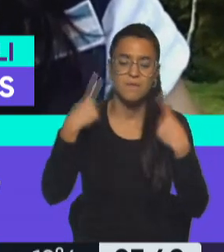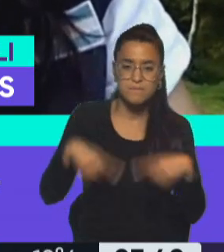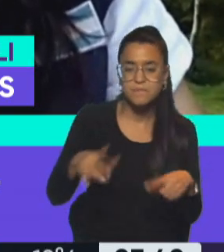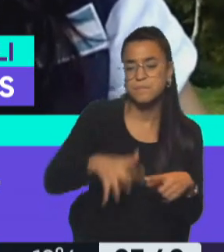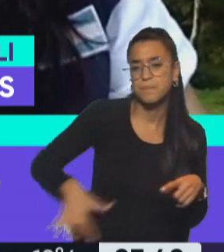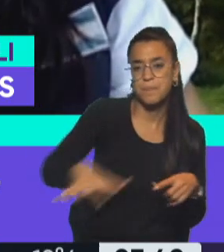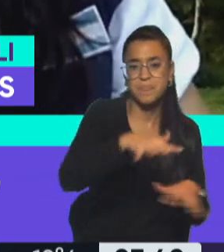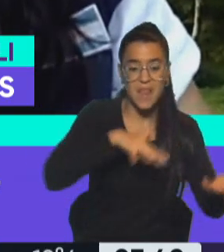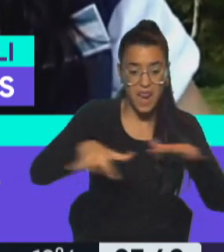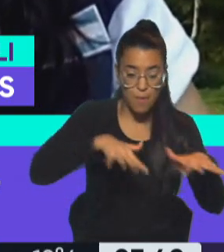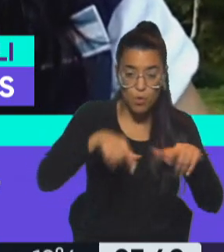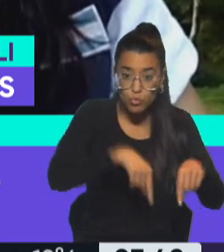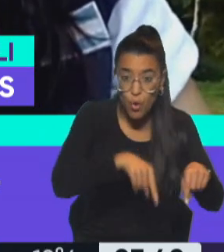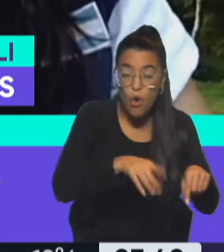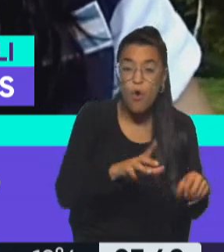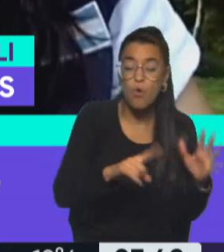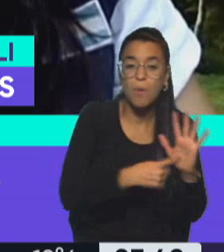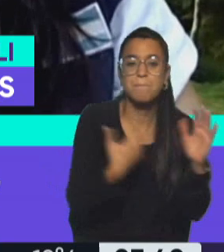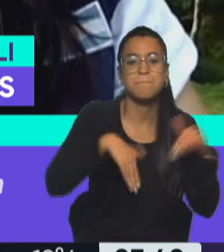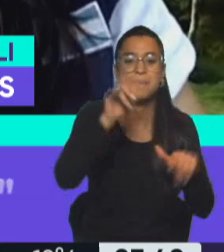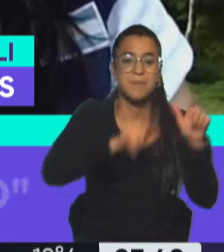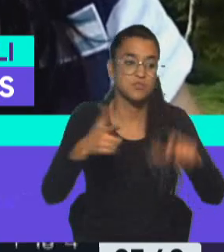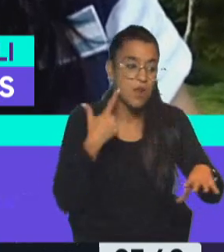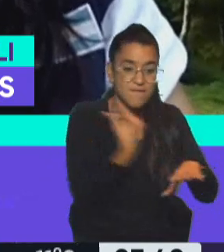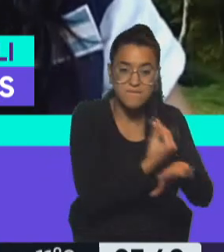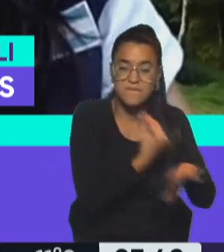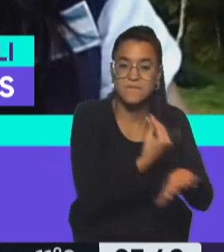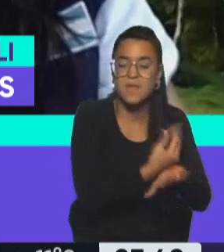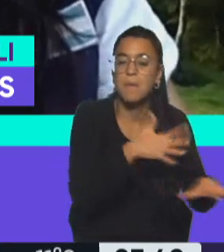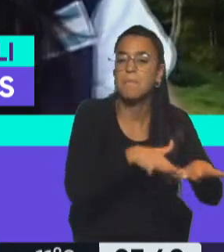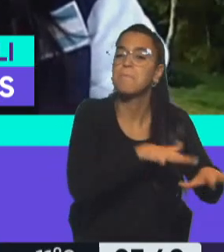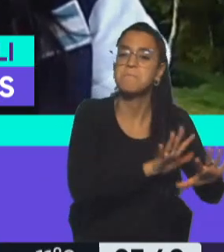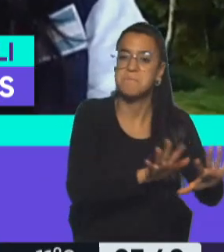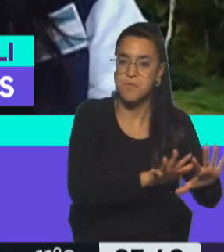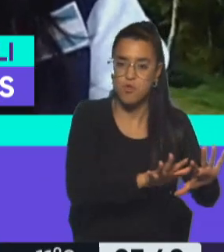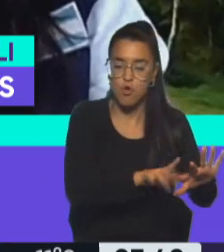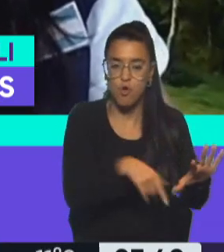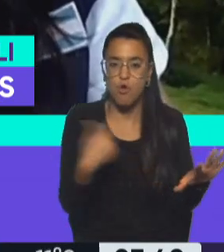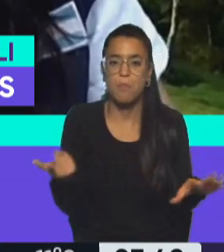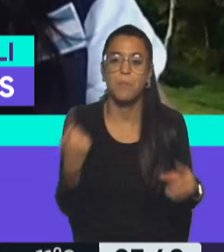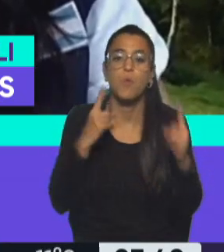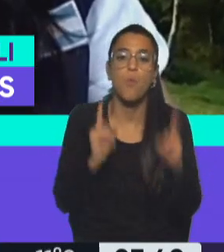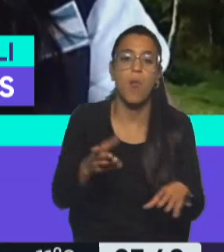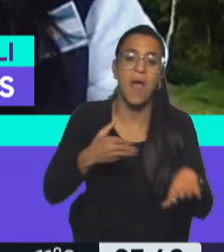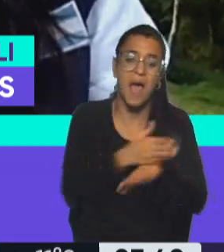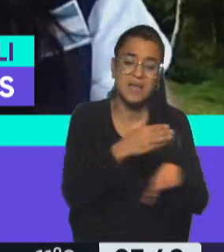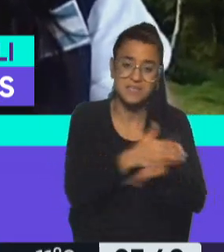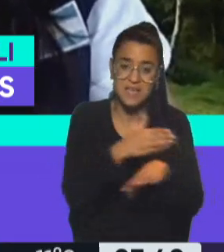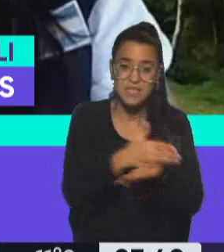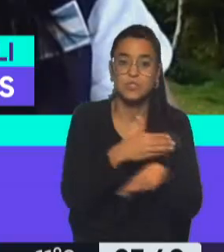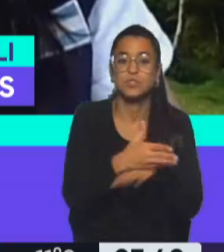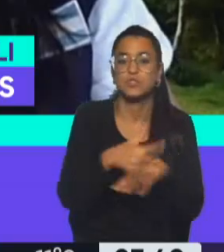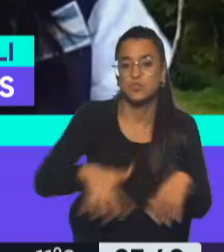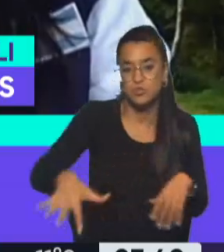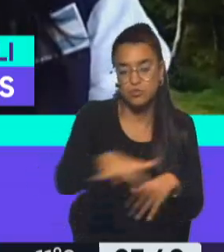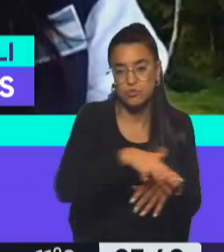de Puerto Príncipe, donde está la mayor concentración urbana del país, pero bueno, el acceso hasta la región del